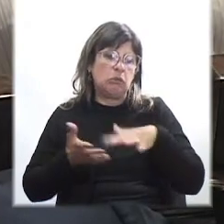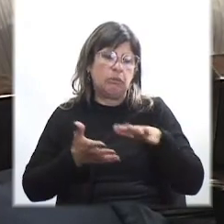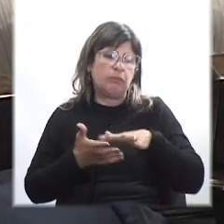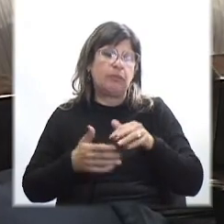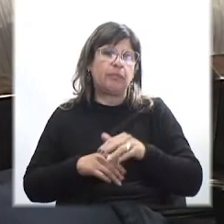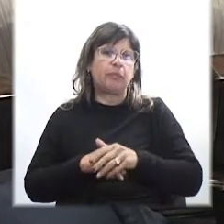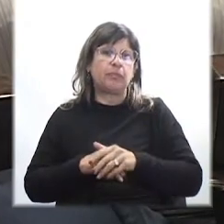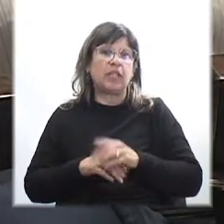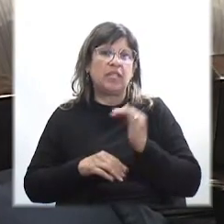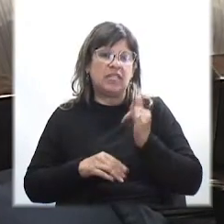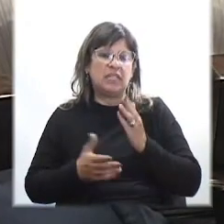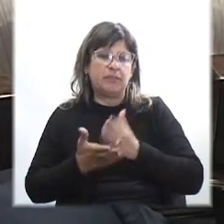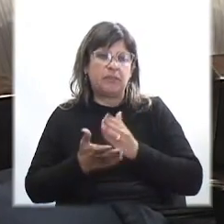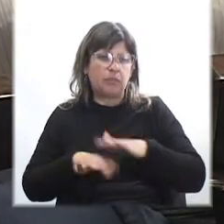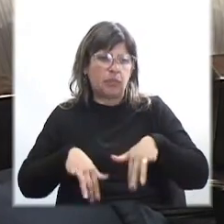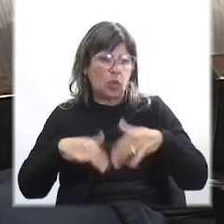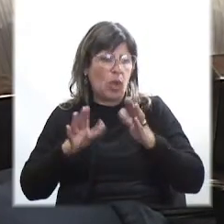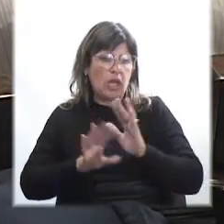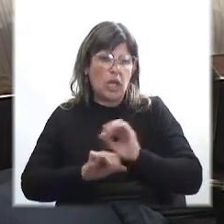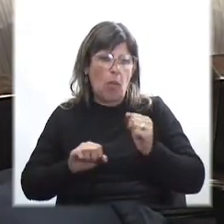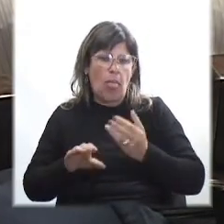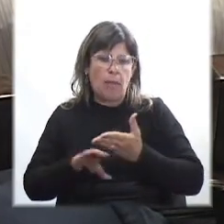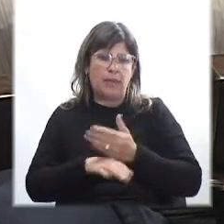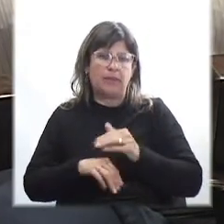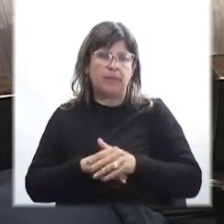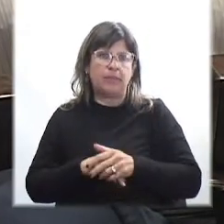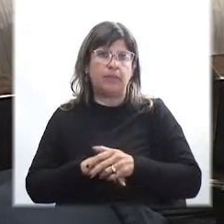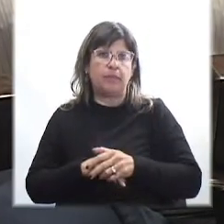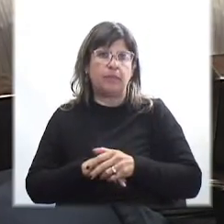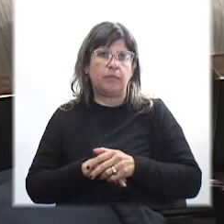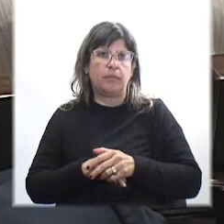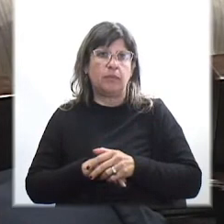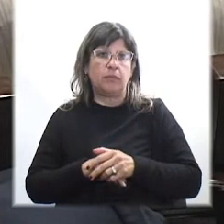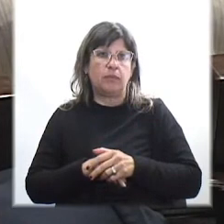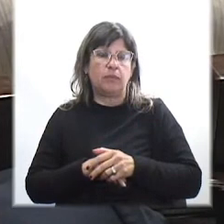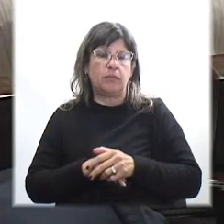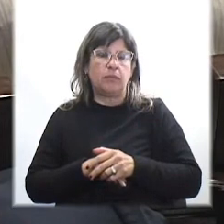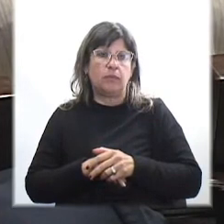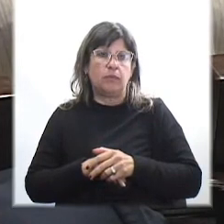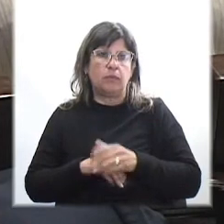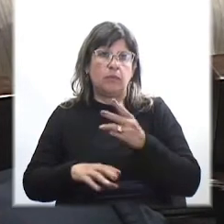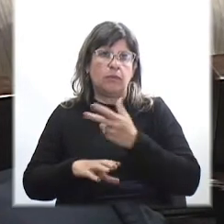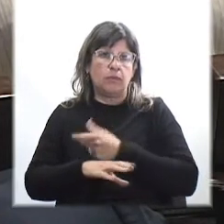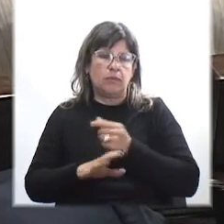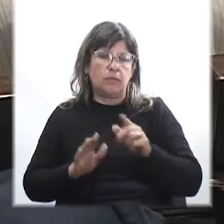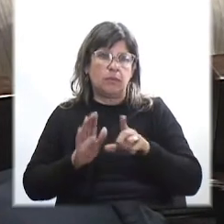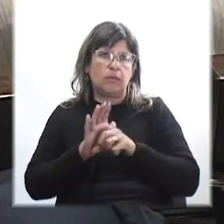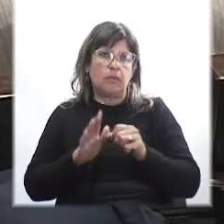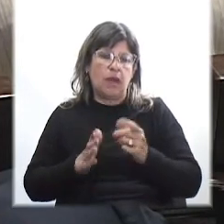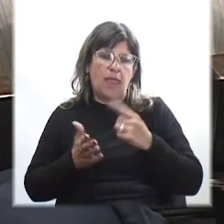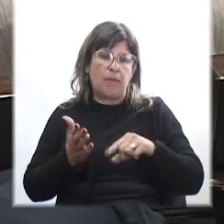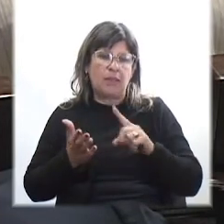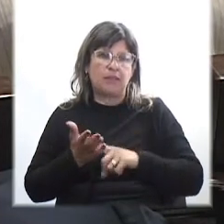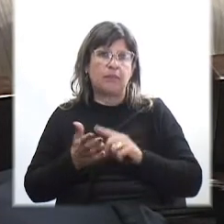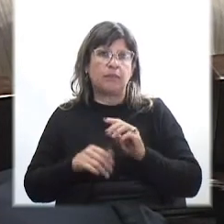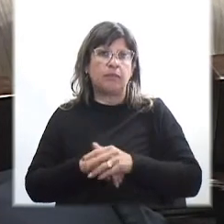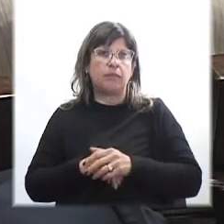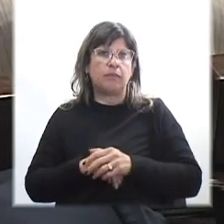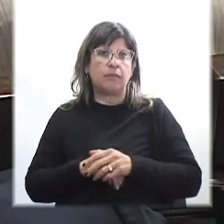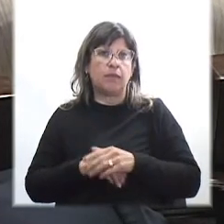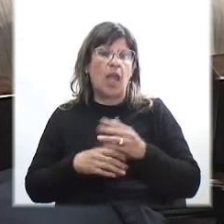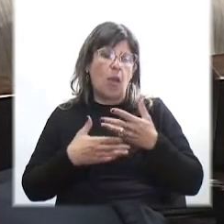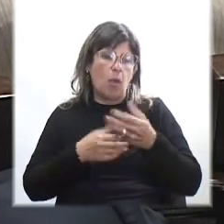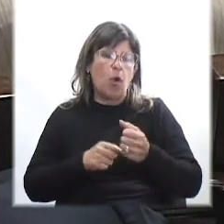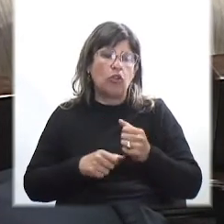Si es un derecho, cualquiera puede pedirlo. La eutanasia legalizada, además, favorece